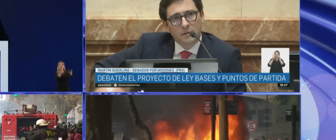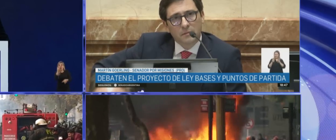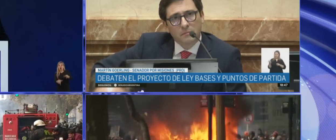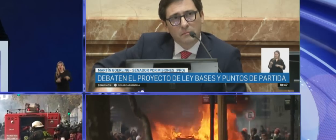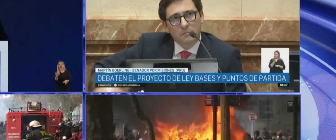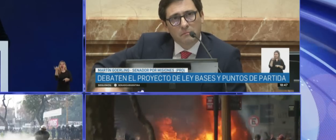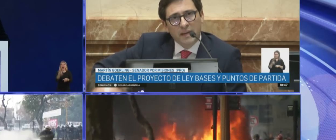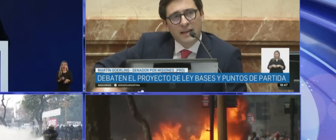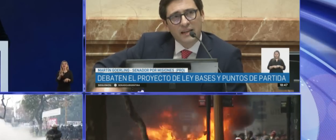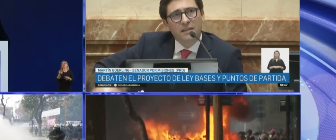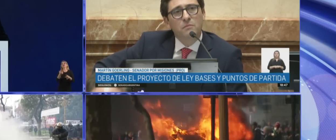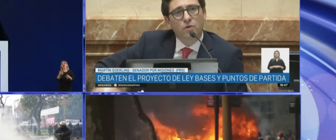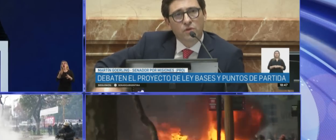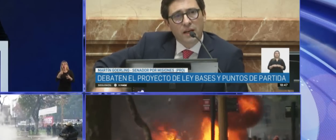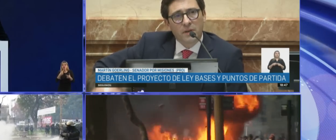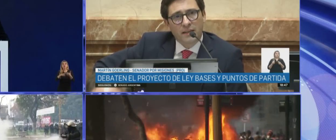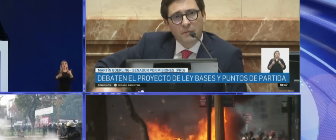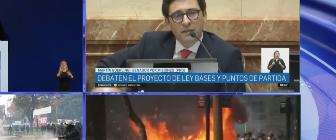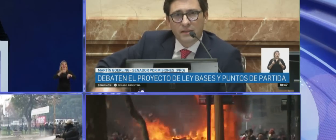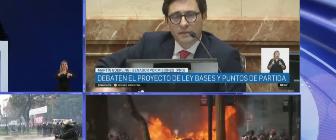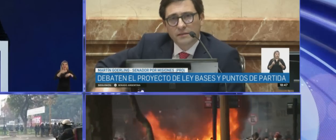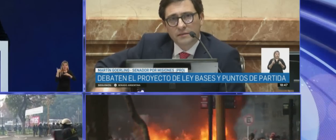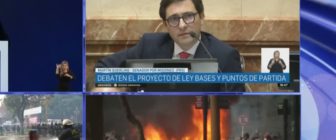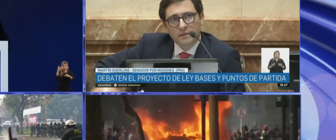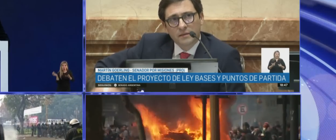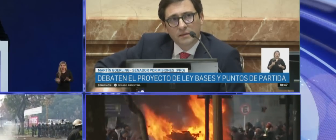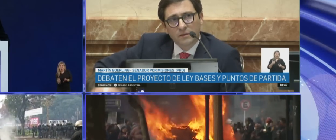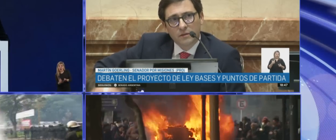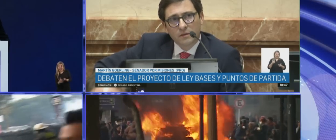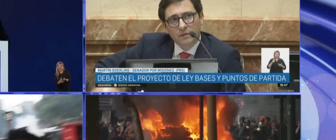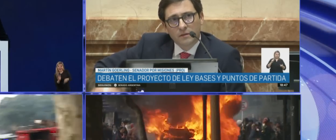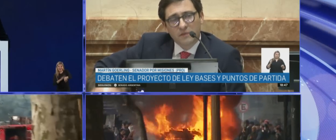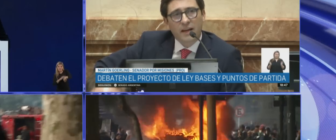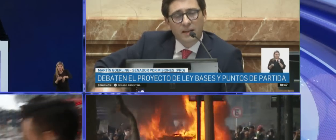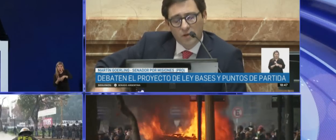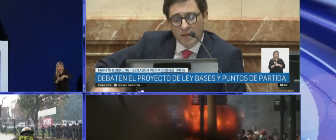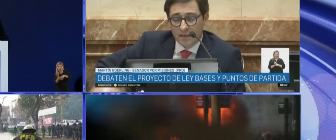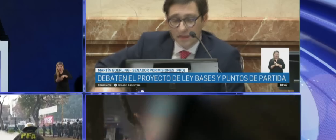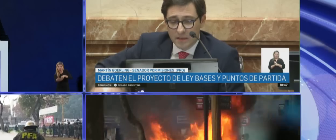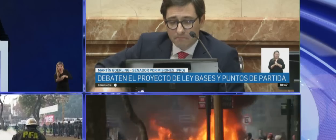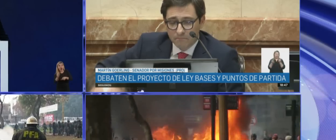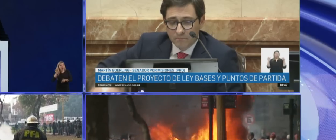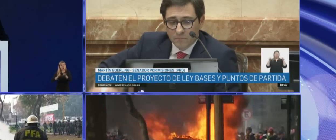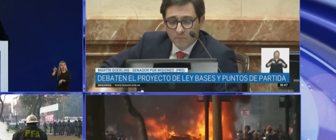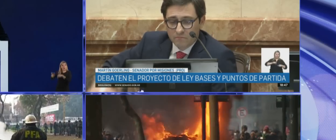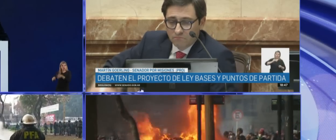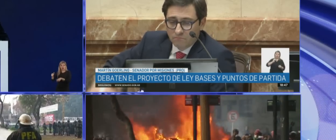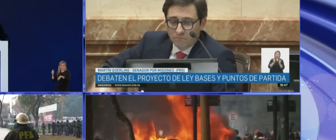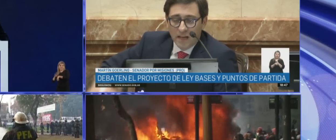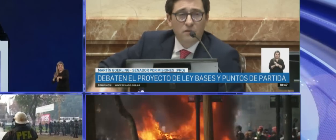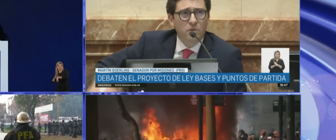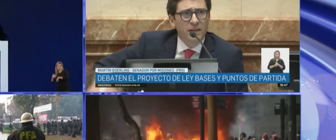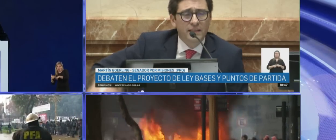a pasar consumo del presente al futuro, a ahorrar, y hay individuos que están dispuestos a pasar la producción del presente al futuro,